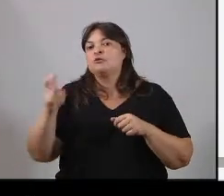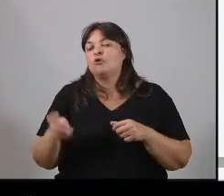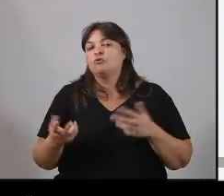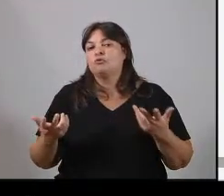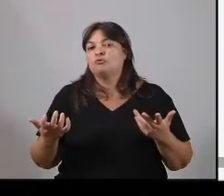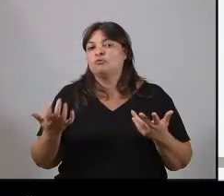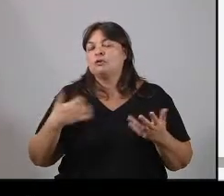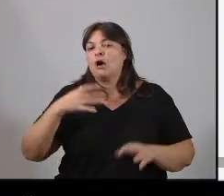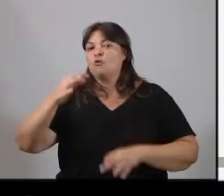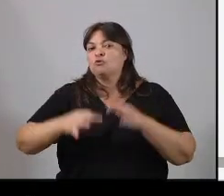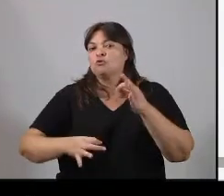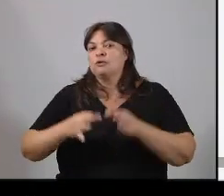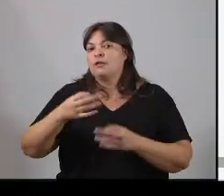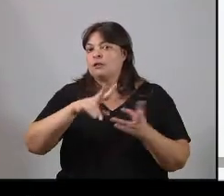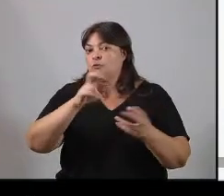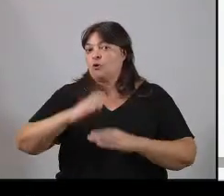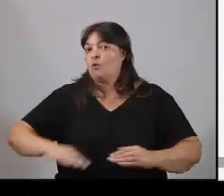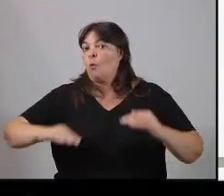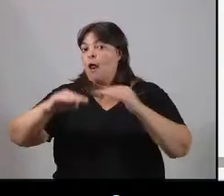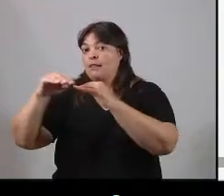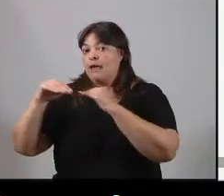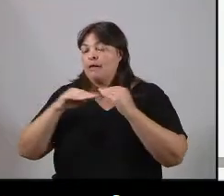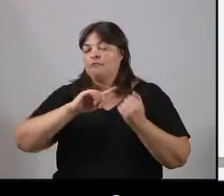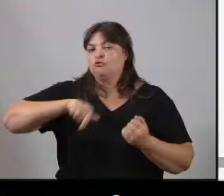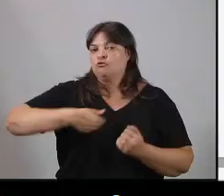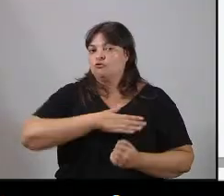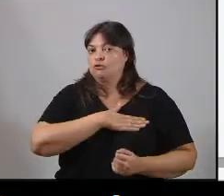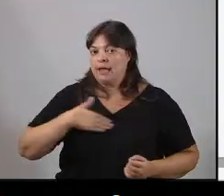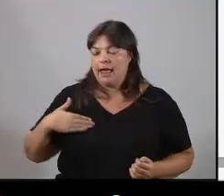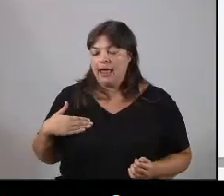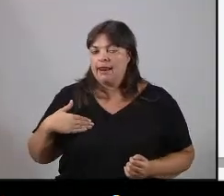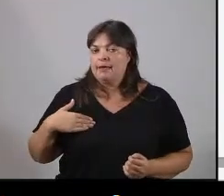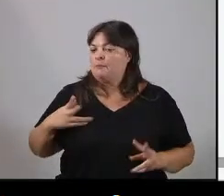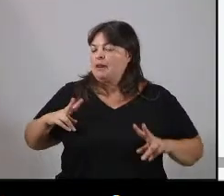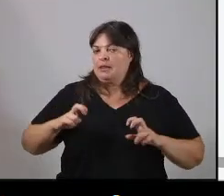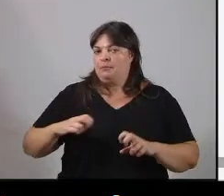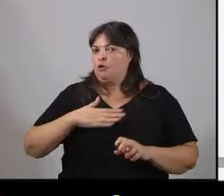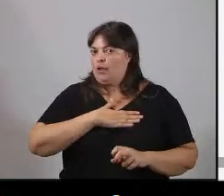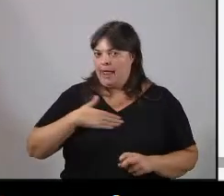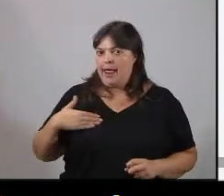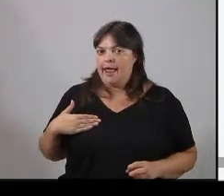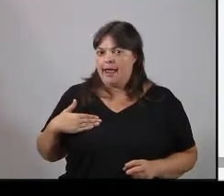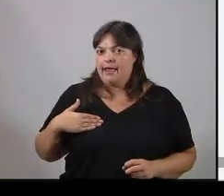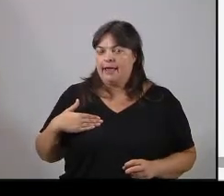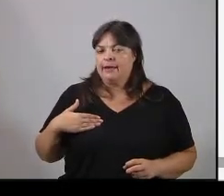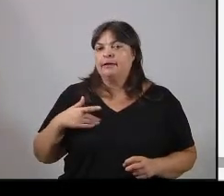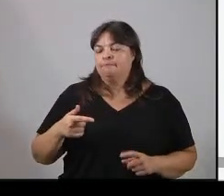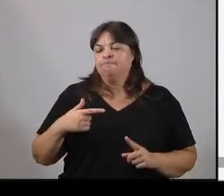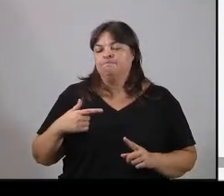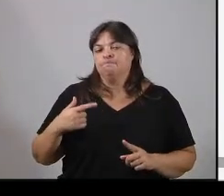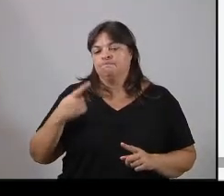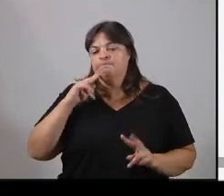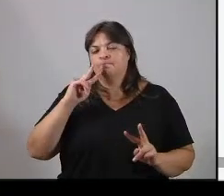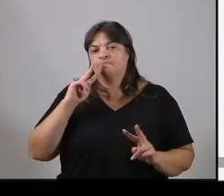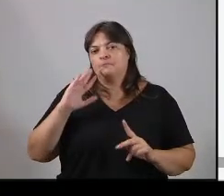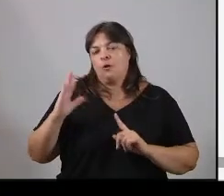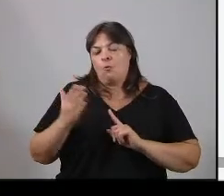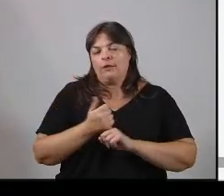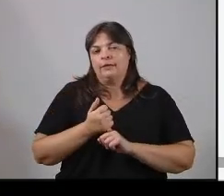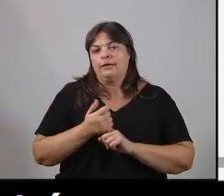haga justicia e igualdad tributaria, que es lo que hemos querido hacer desde el principio, pues ahí nos van a encontrar.